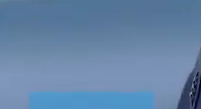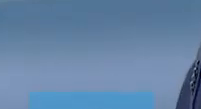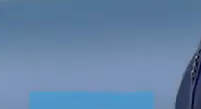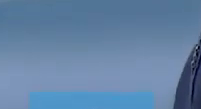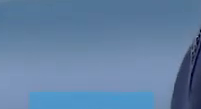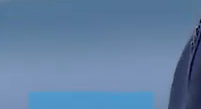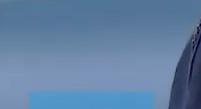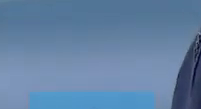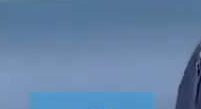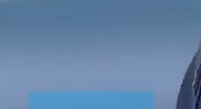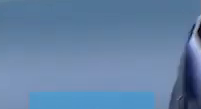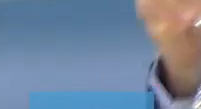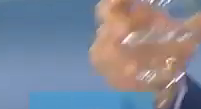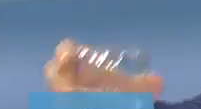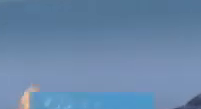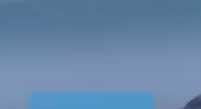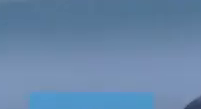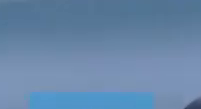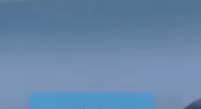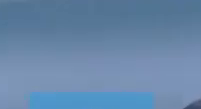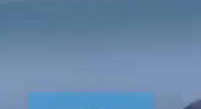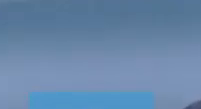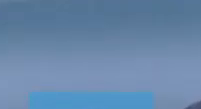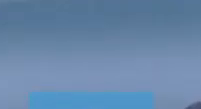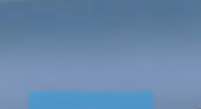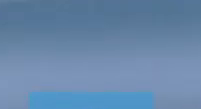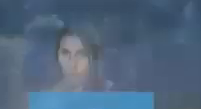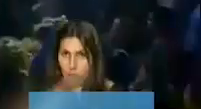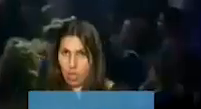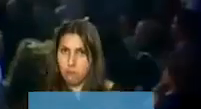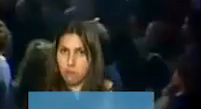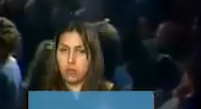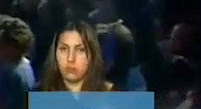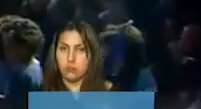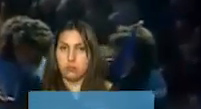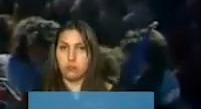analizar Fernando Andach, el del doctor Luis Lacalle Pou.